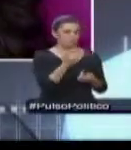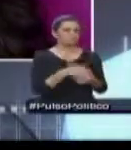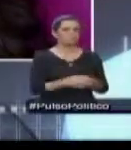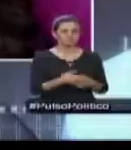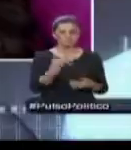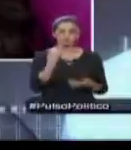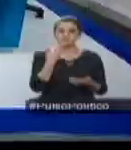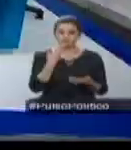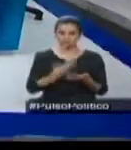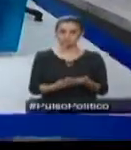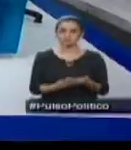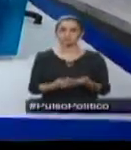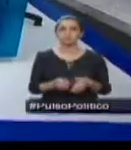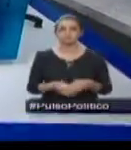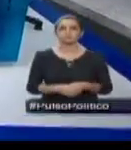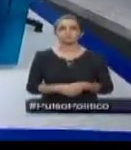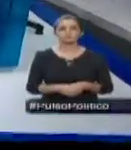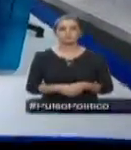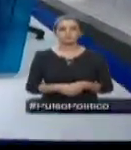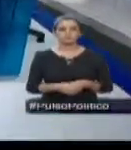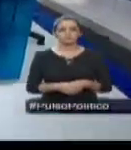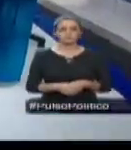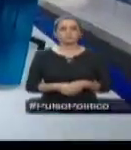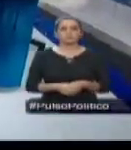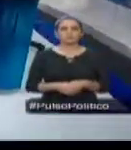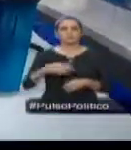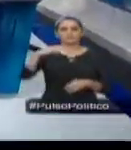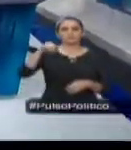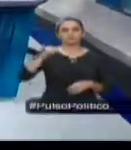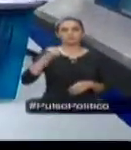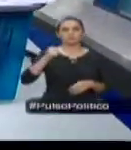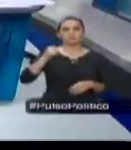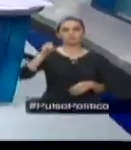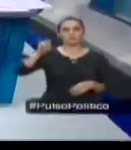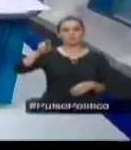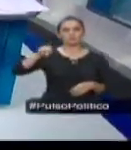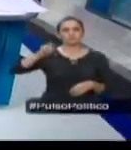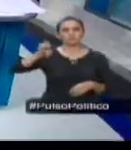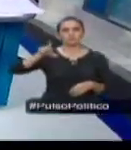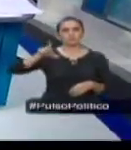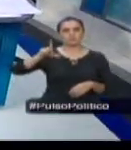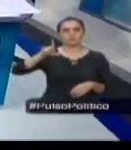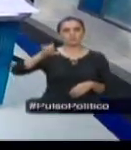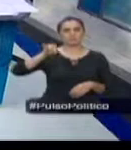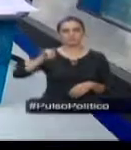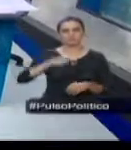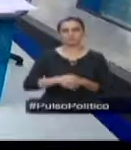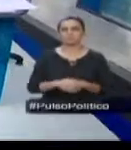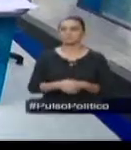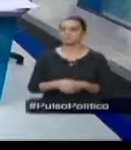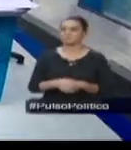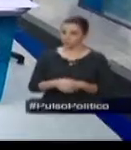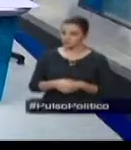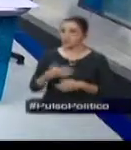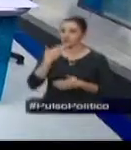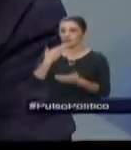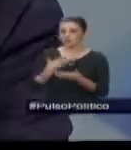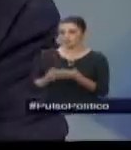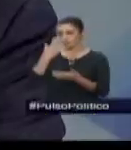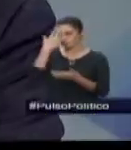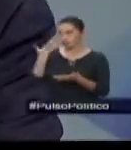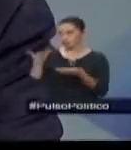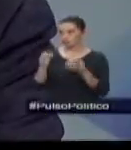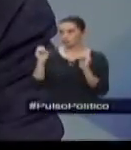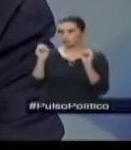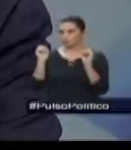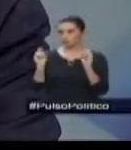gracias hoy se está que juan carlos casinelli una pregunta para él y fernando torres y gracias porque nos da la oportunidad